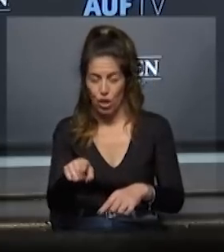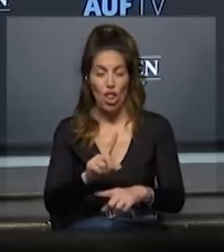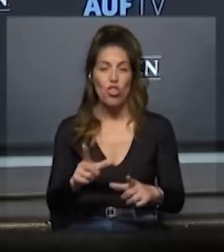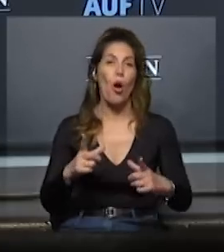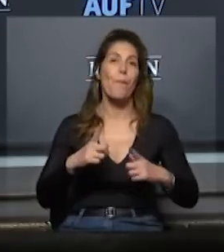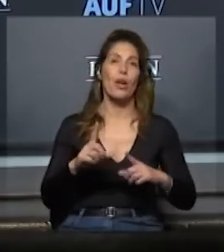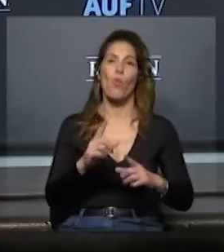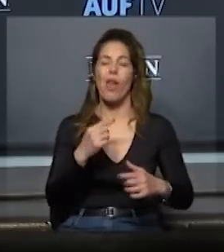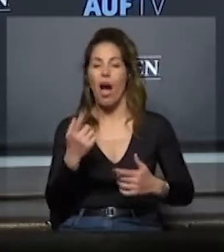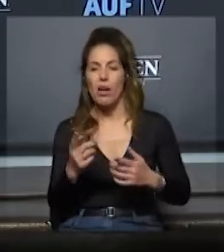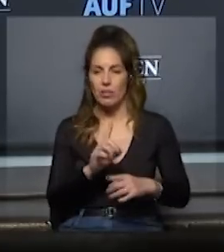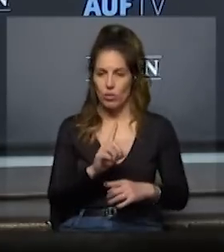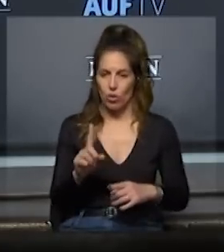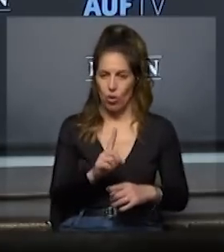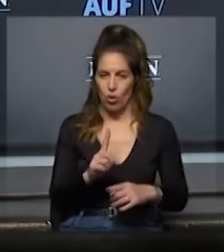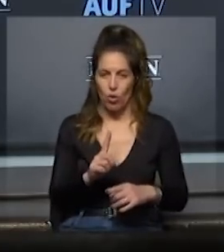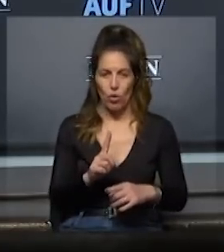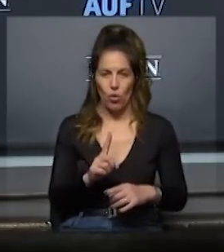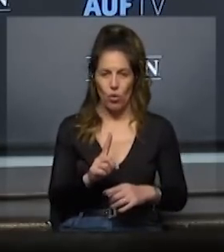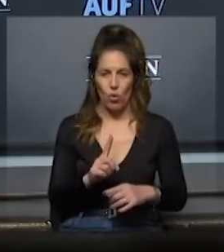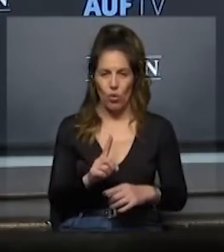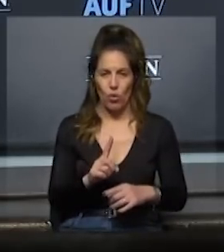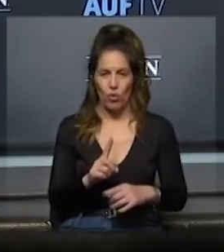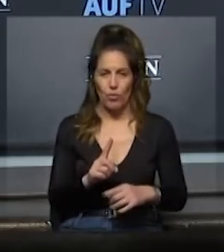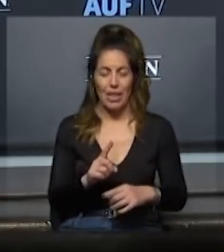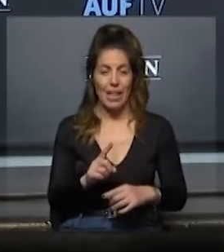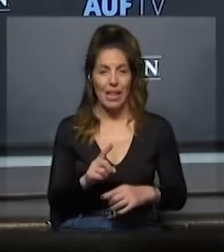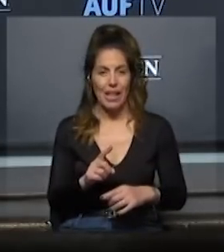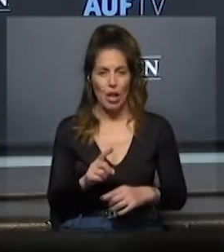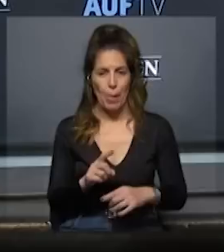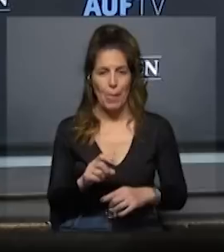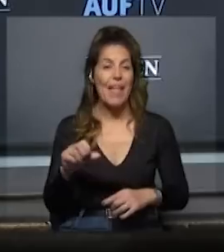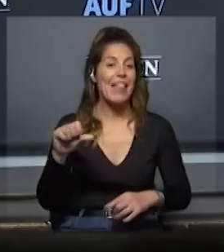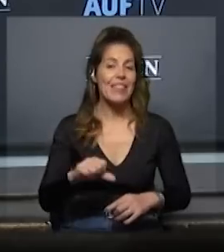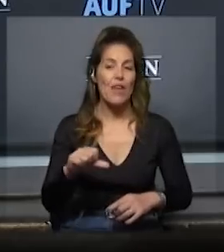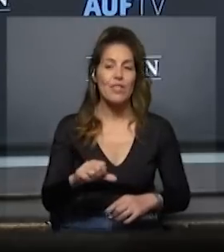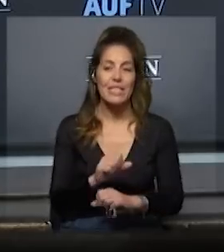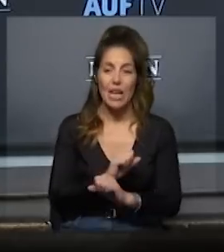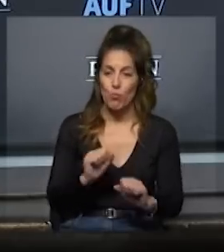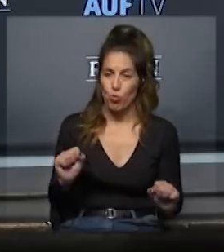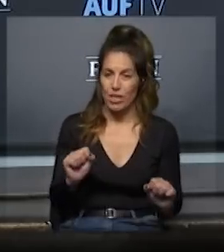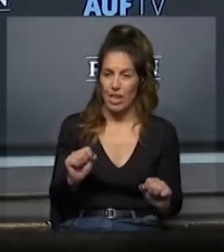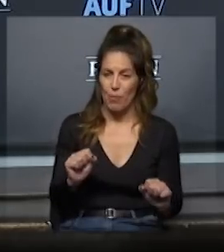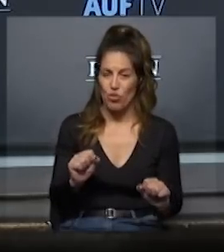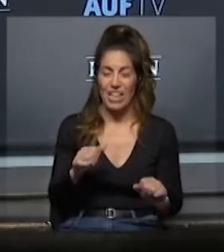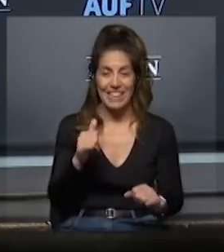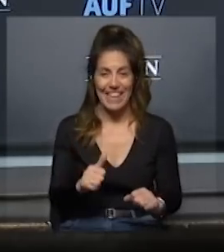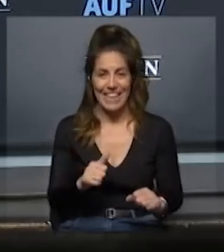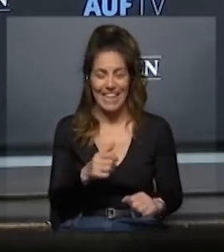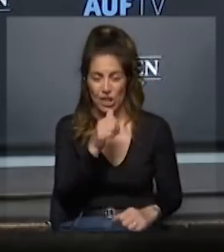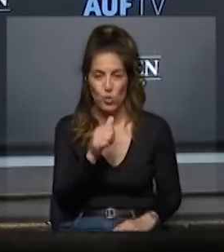especular y de que el déficit que pudiéramos tener que